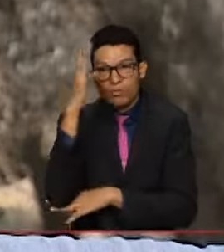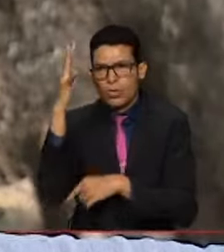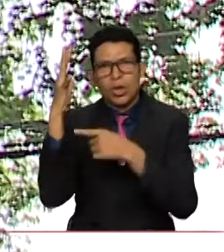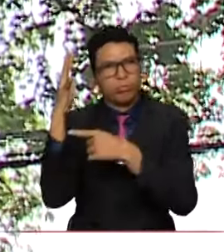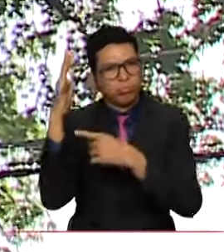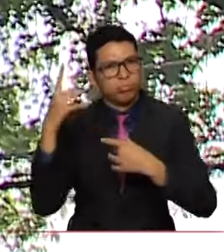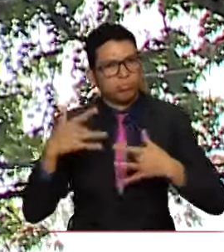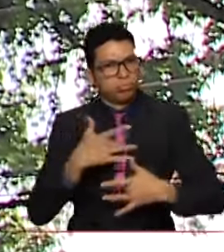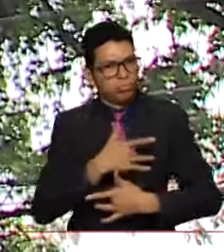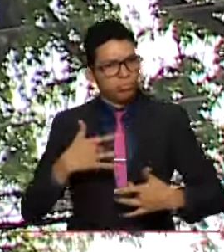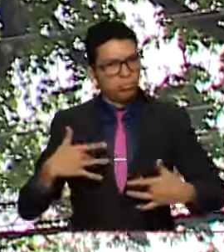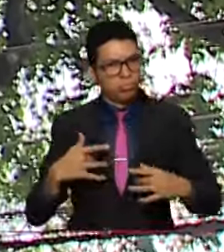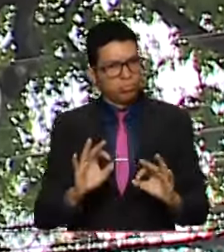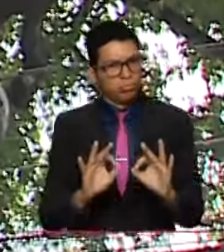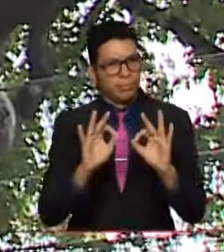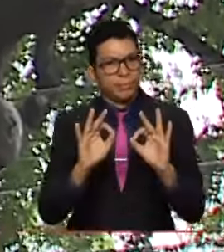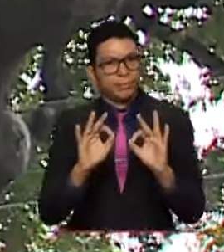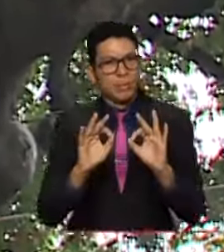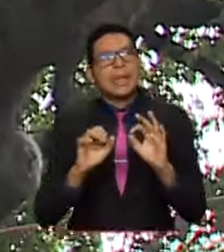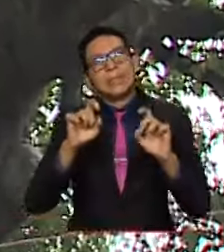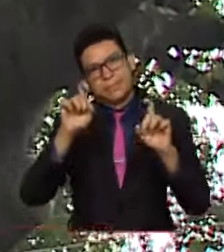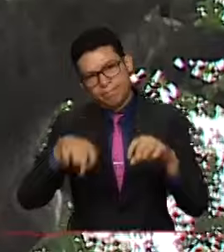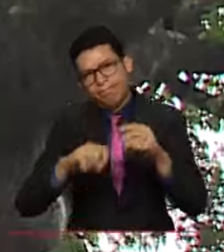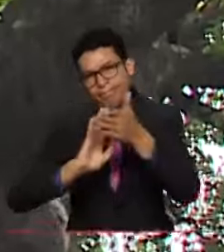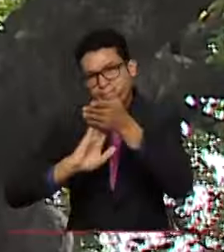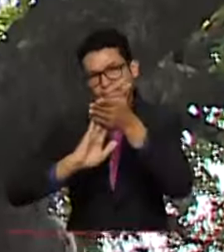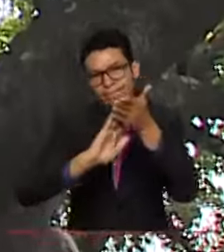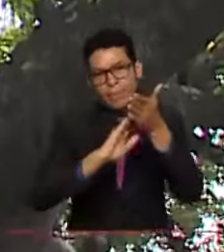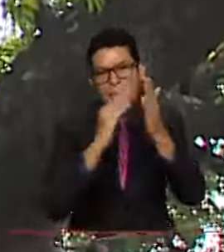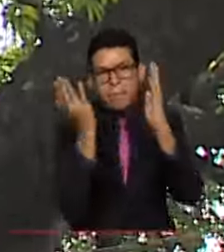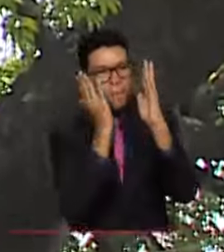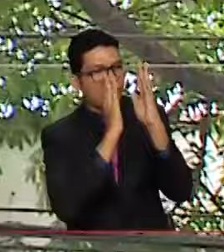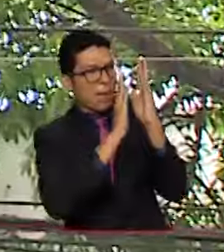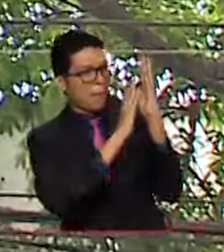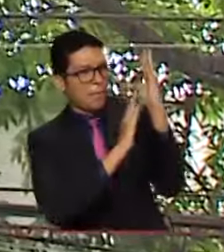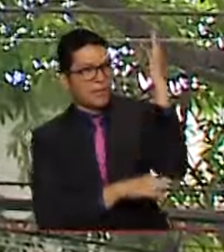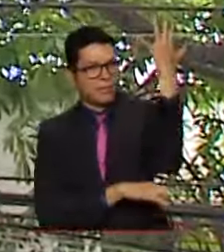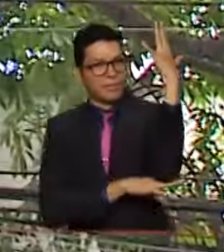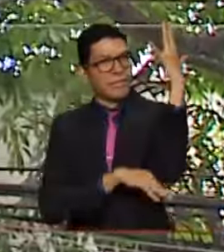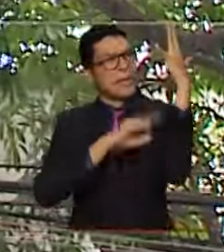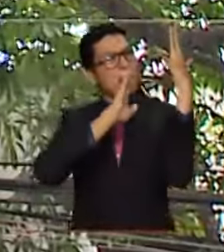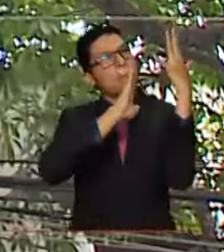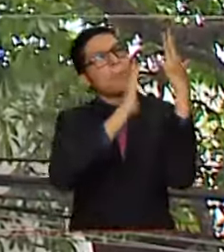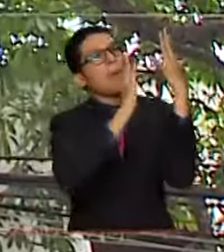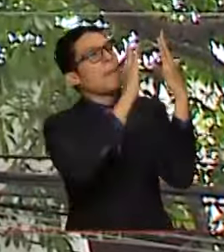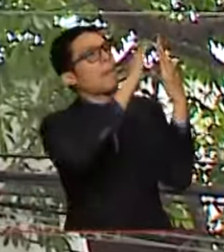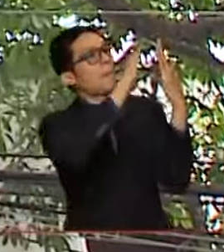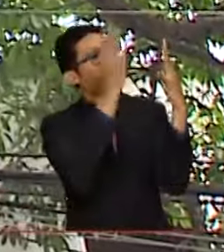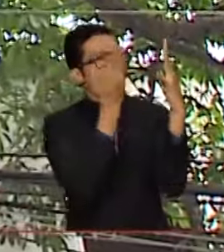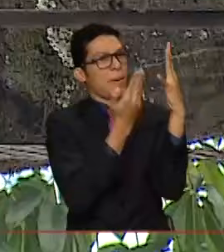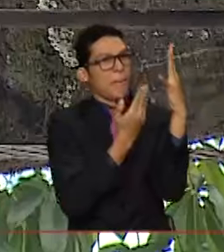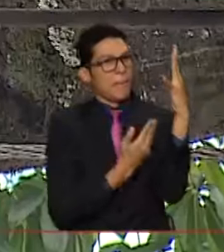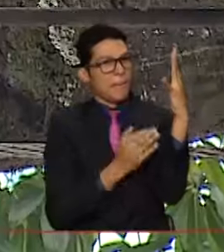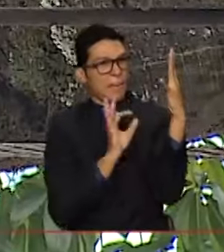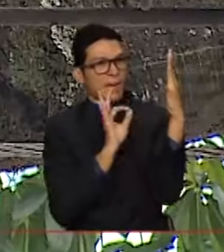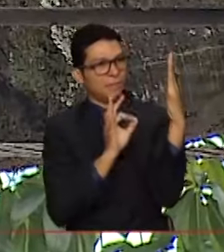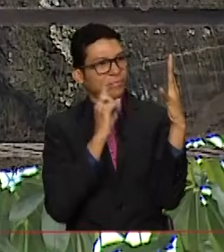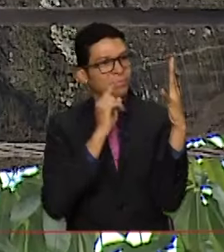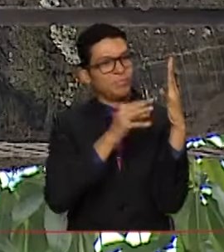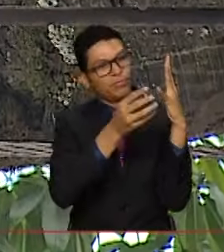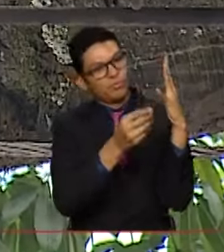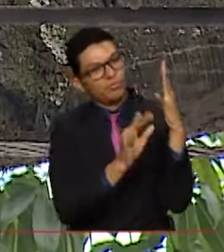sano. Principalmente se le va a hacer una poda de un realce sobre los techos, sobre la zona alta. Adicionalmente, pues, se va a hablar